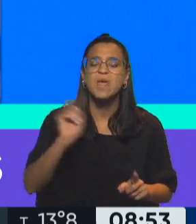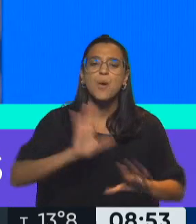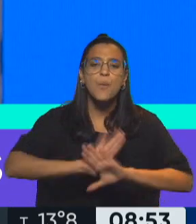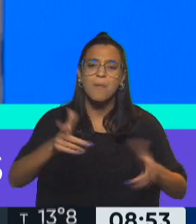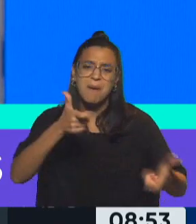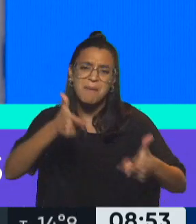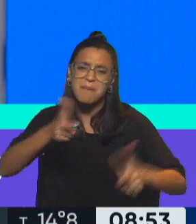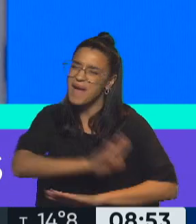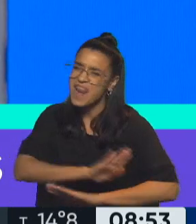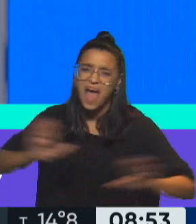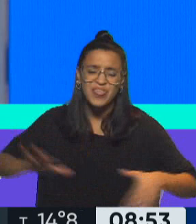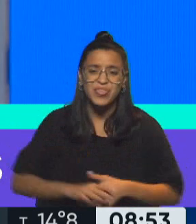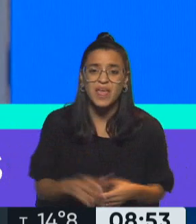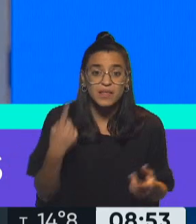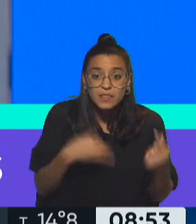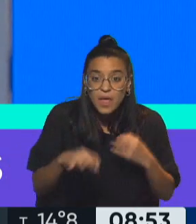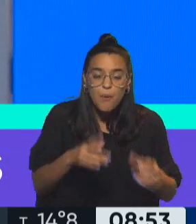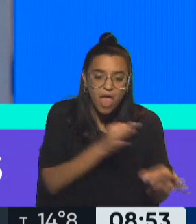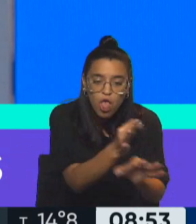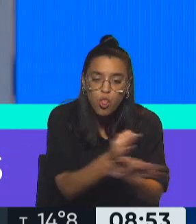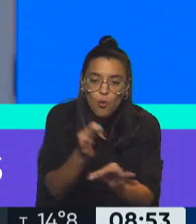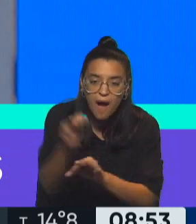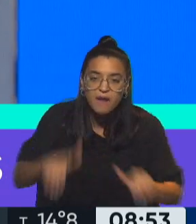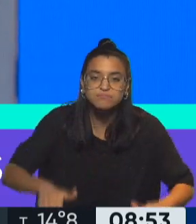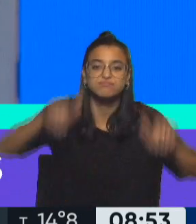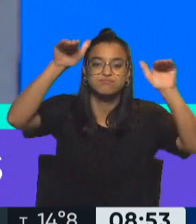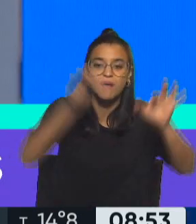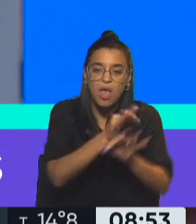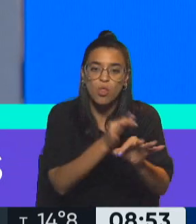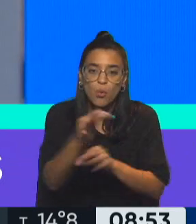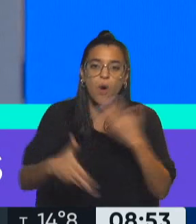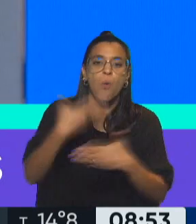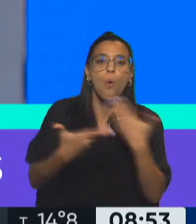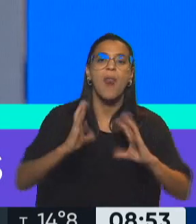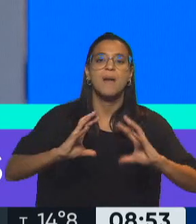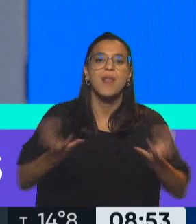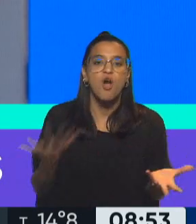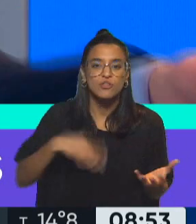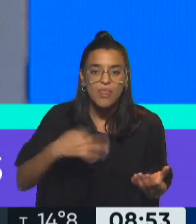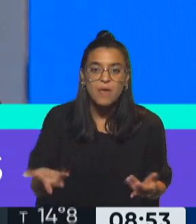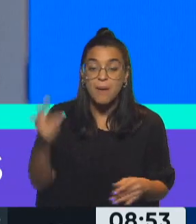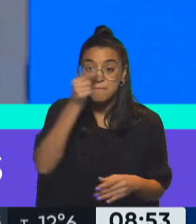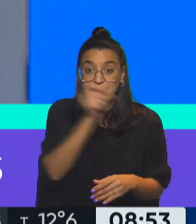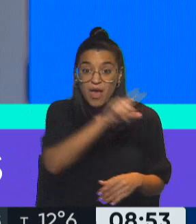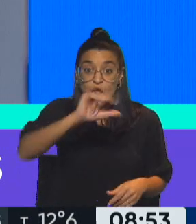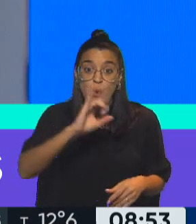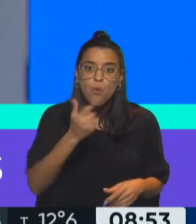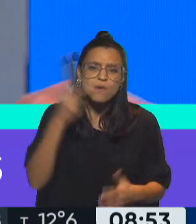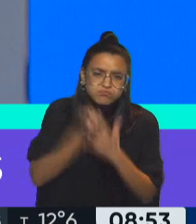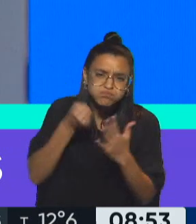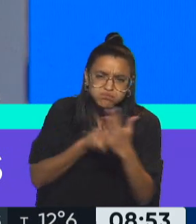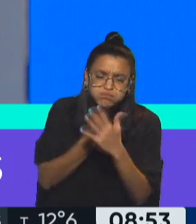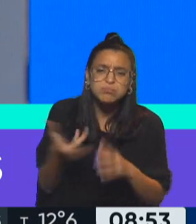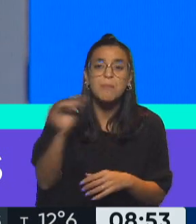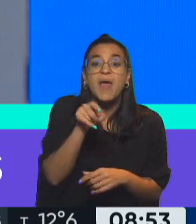agujerear a nadie. Hay que salir a educar a nuestros pibes. Hay que salir a jugar a la pelota. El padre de Lucas se rompía para